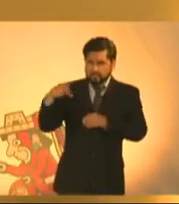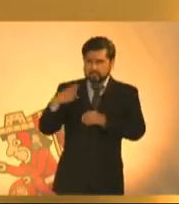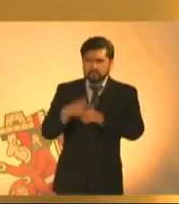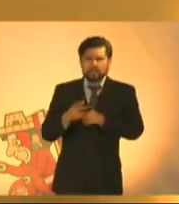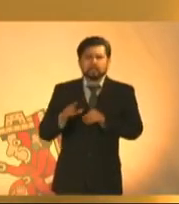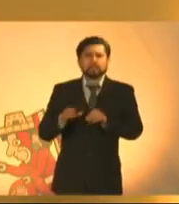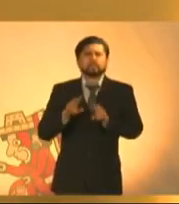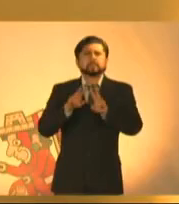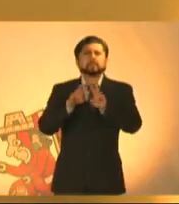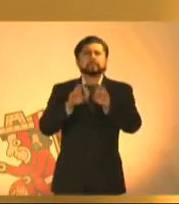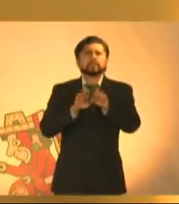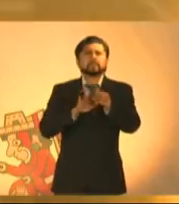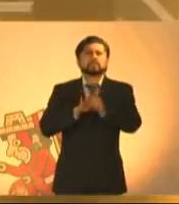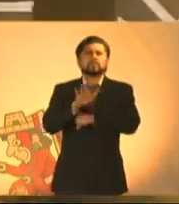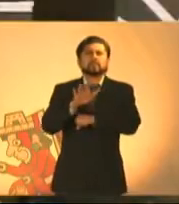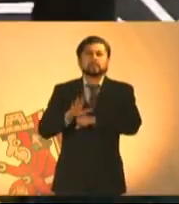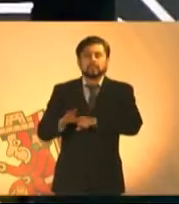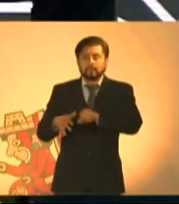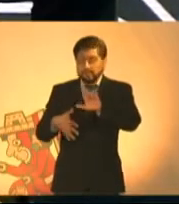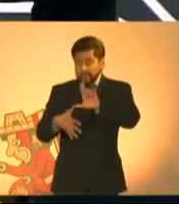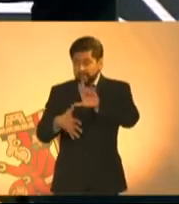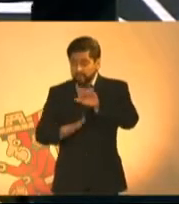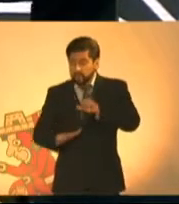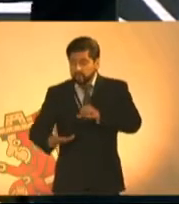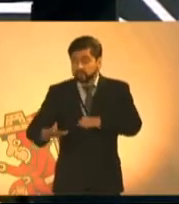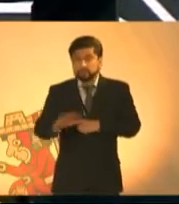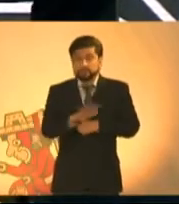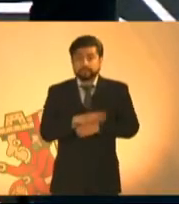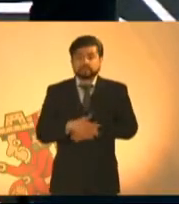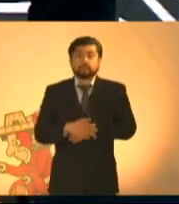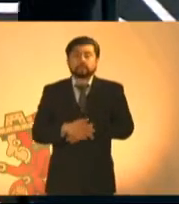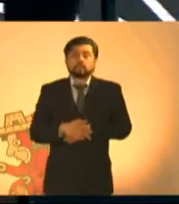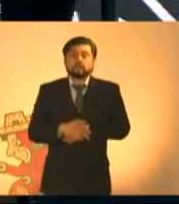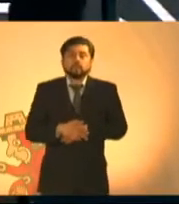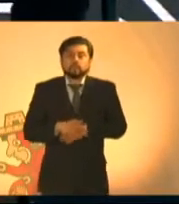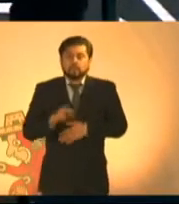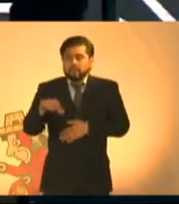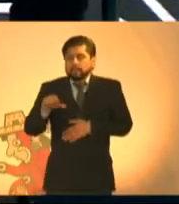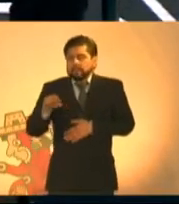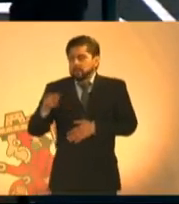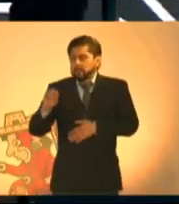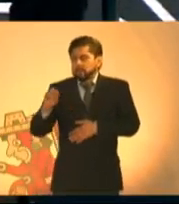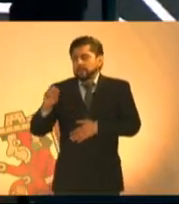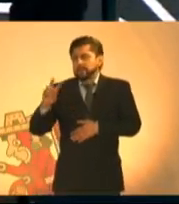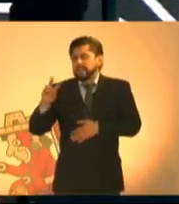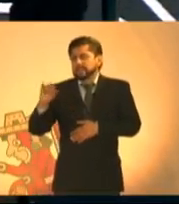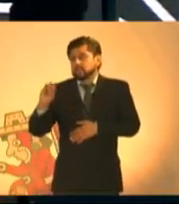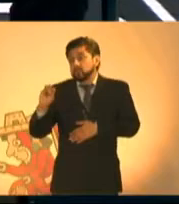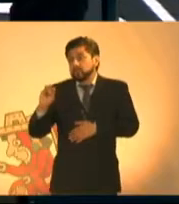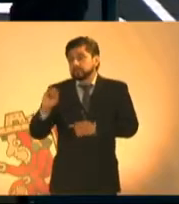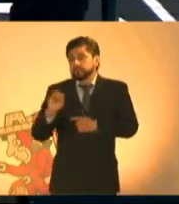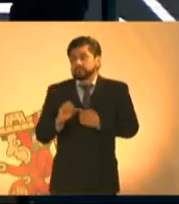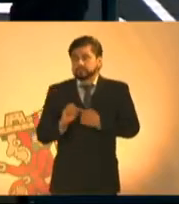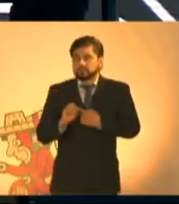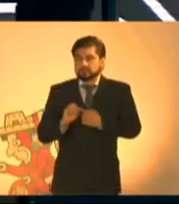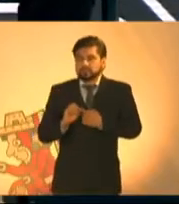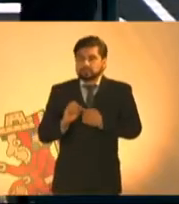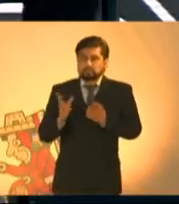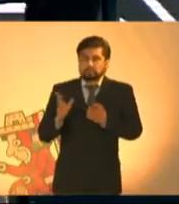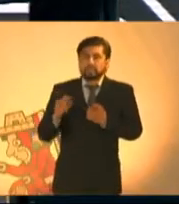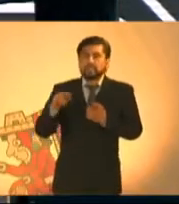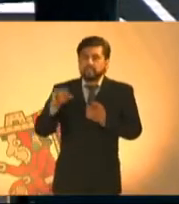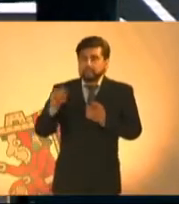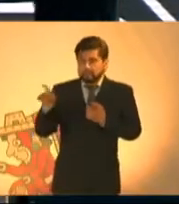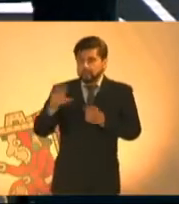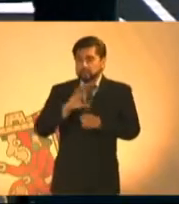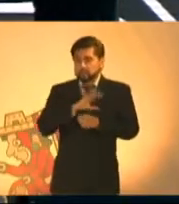latinoamericanos vasco-navarro navarro vasco no sé cómo lo prefieran tabasco navarro